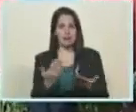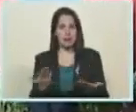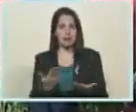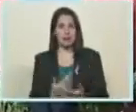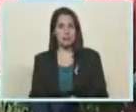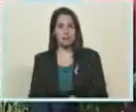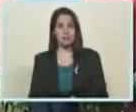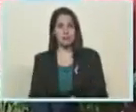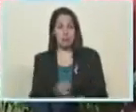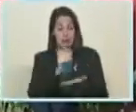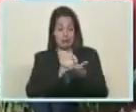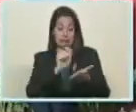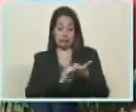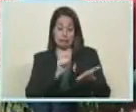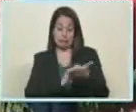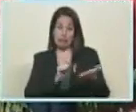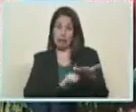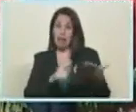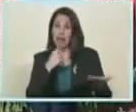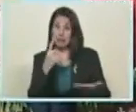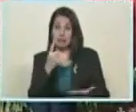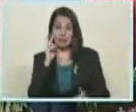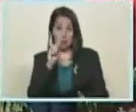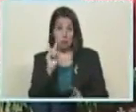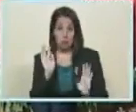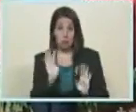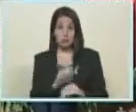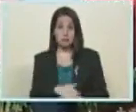Aquí me lo dedican, ya voy a leer la dedicatoria.